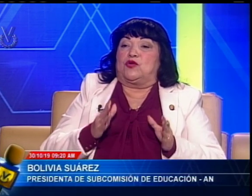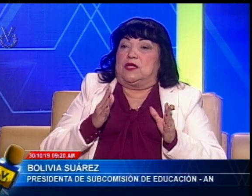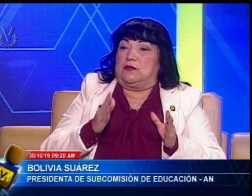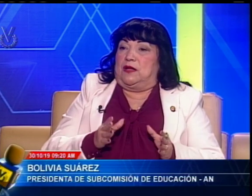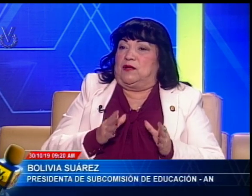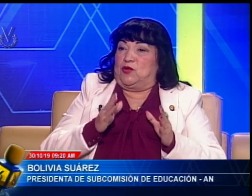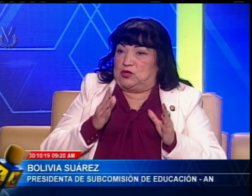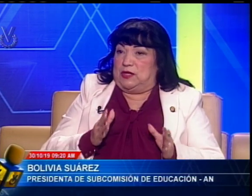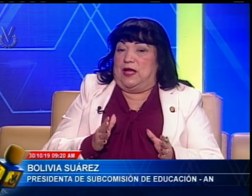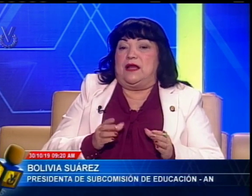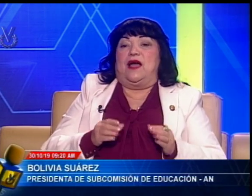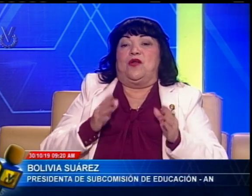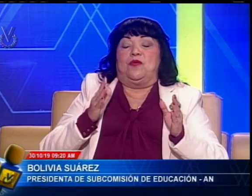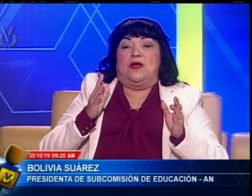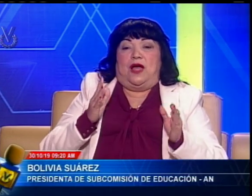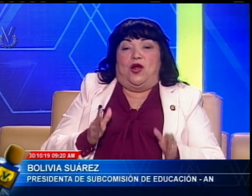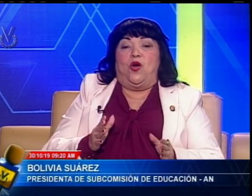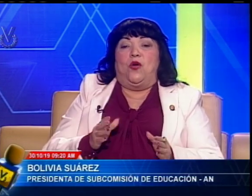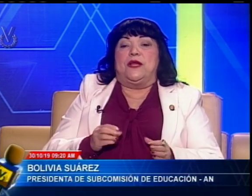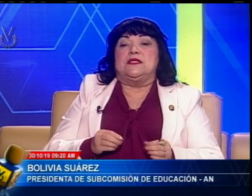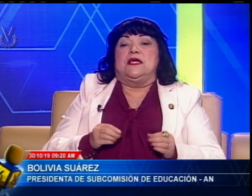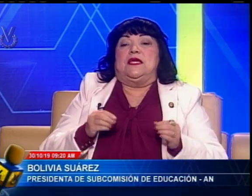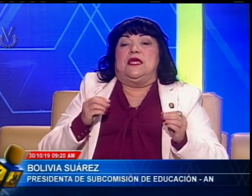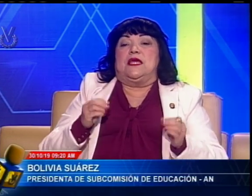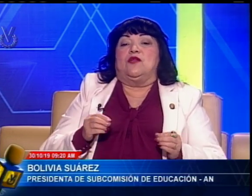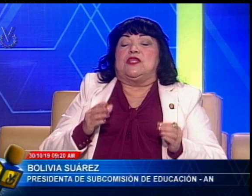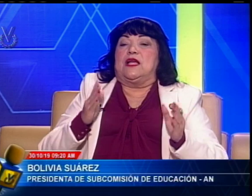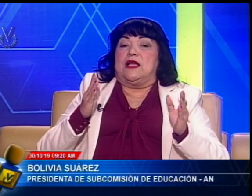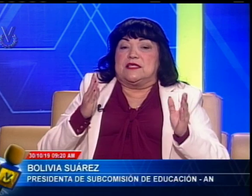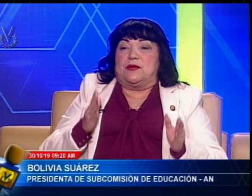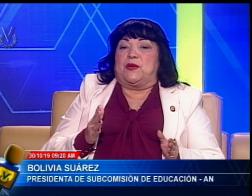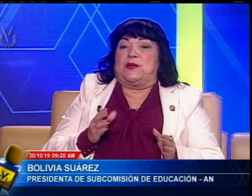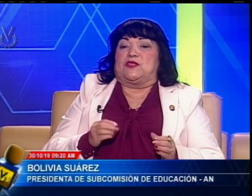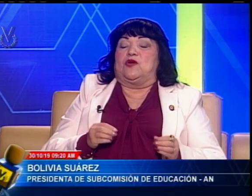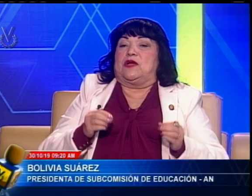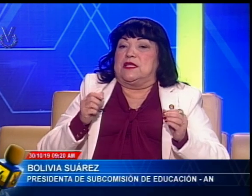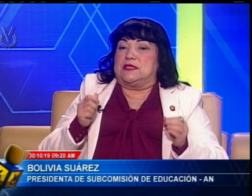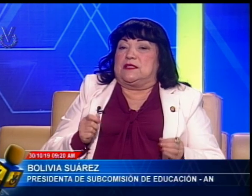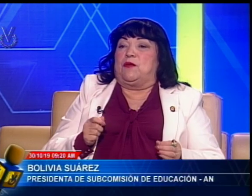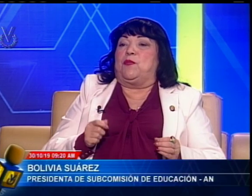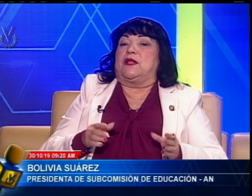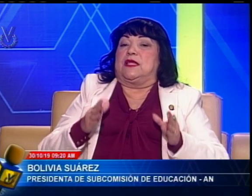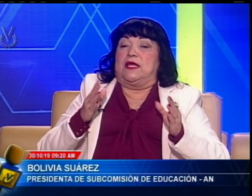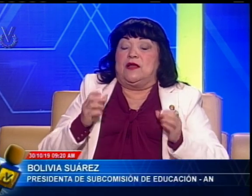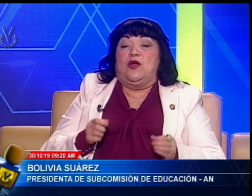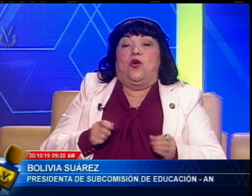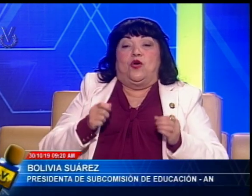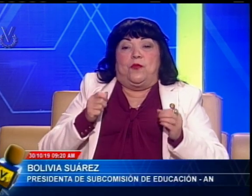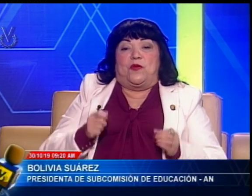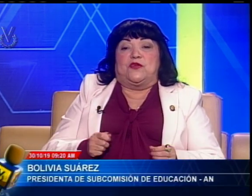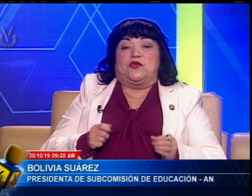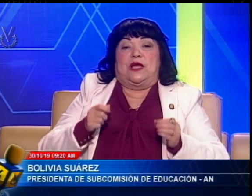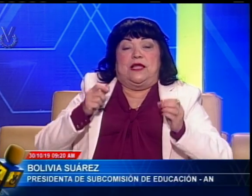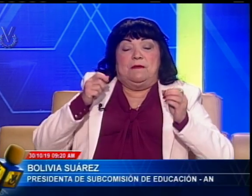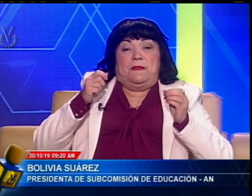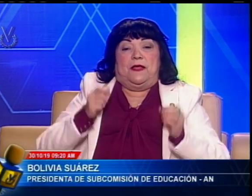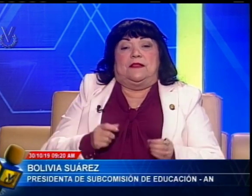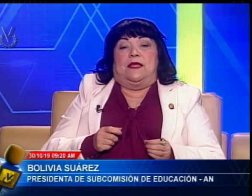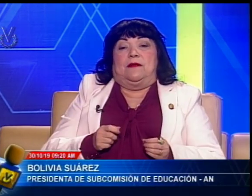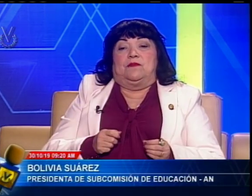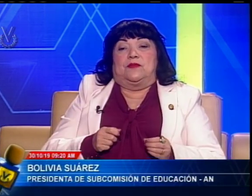a adoctrinar a los jóvenes y que no tengan esa preparación que necesitamos para tener unos